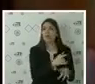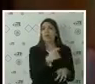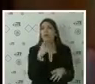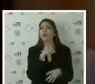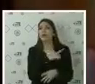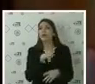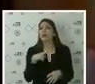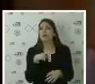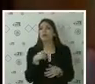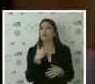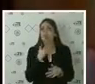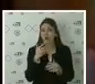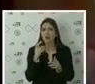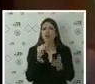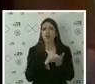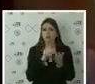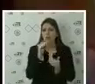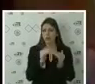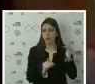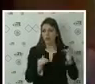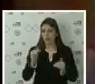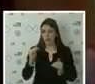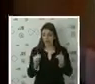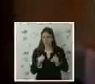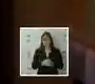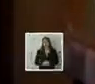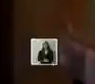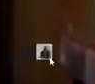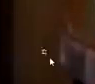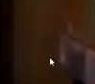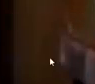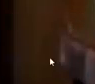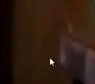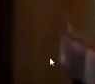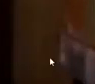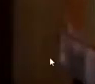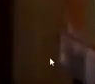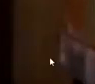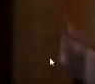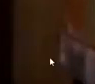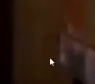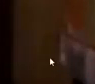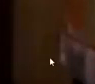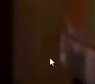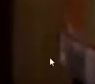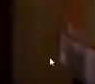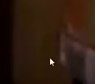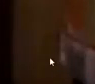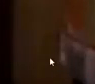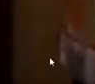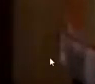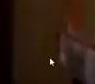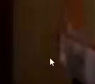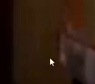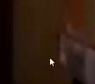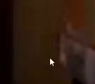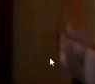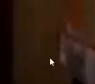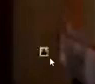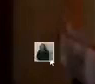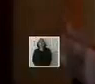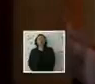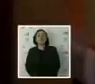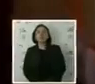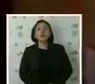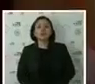desigualdades. Esto nos hizo mirar, en marzo del 2020, lo primero que se hizo evidente, porque no es que